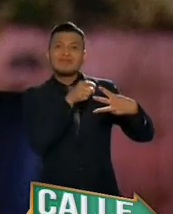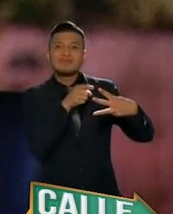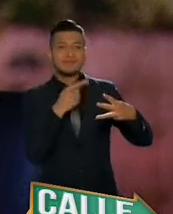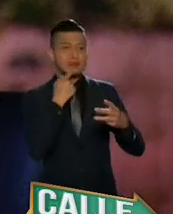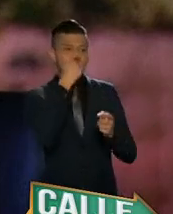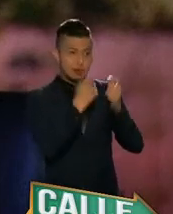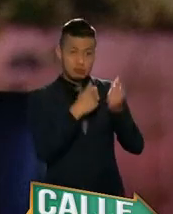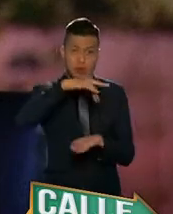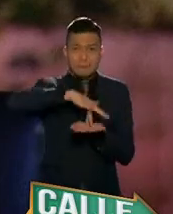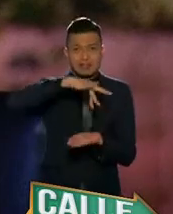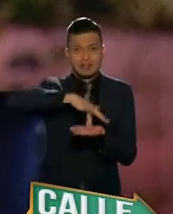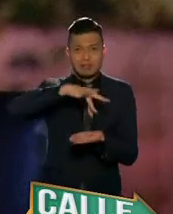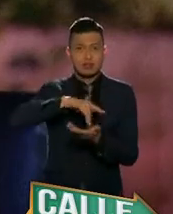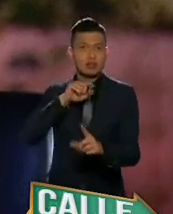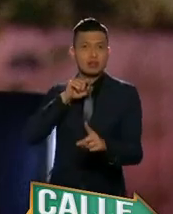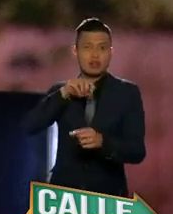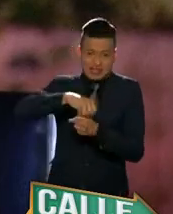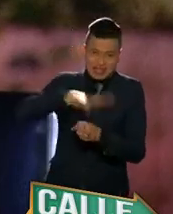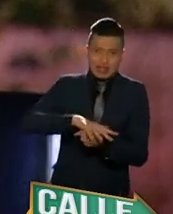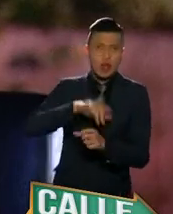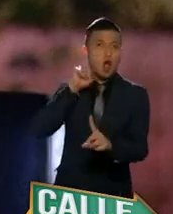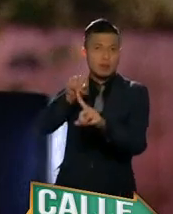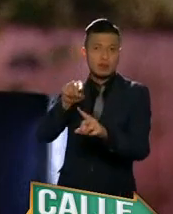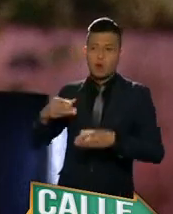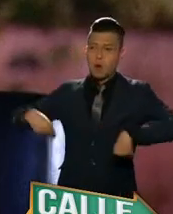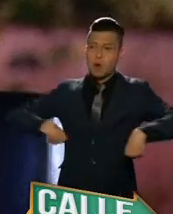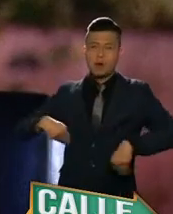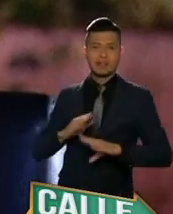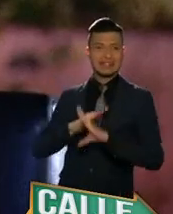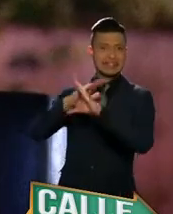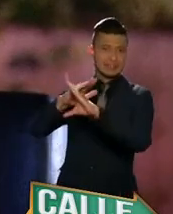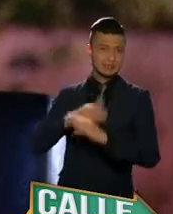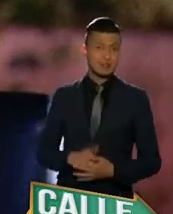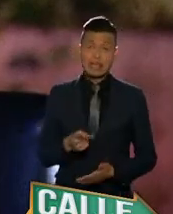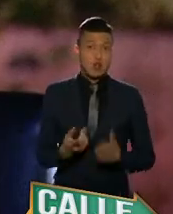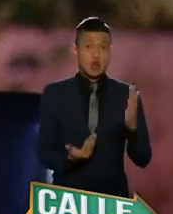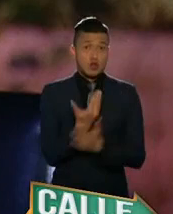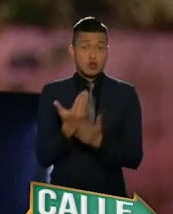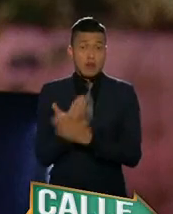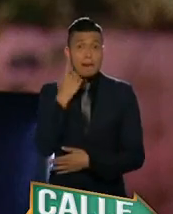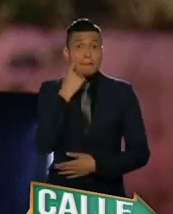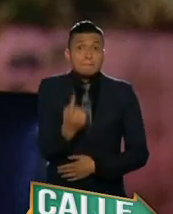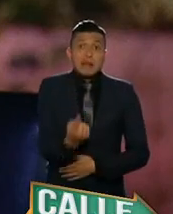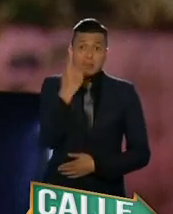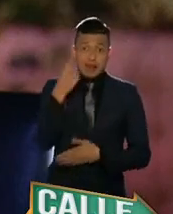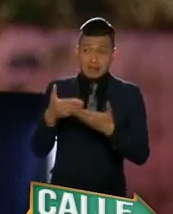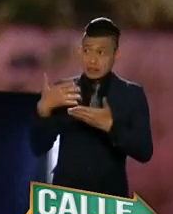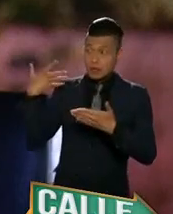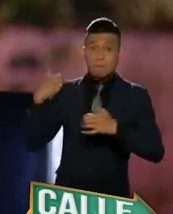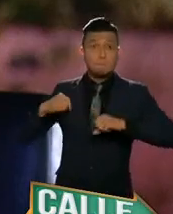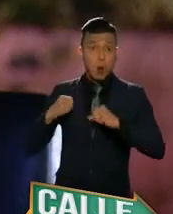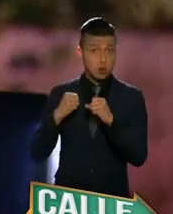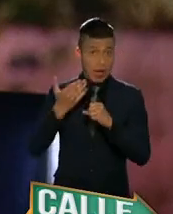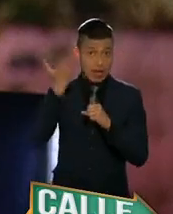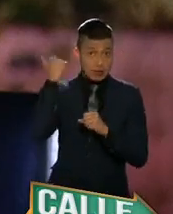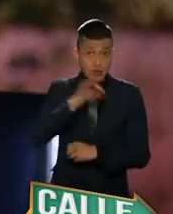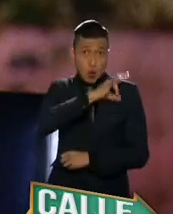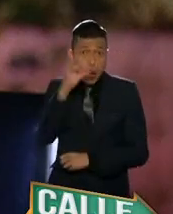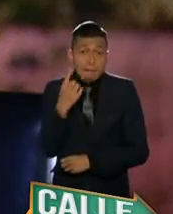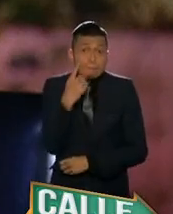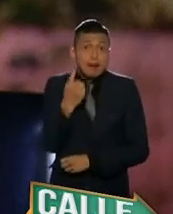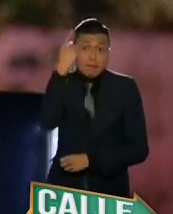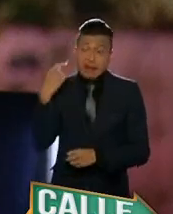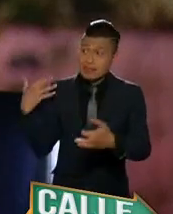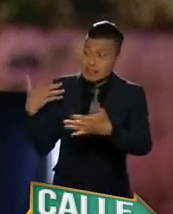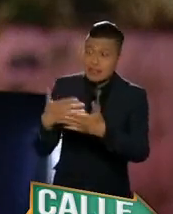presupuestos participativos en el Distrito Capital. Es una gran innovación. Esta fue la primera vez en la historia de Bogotá en la que